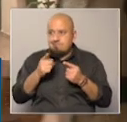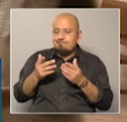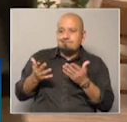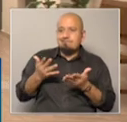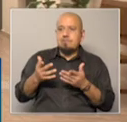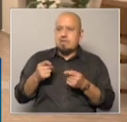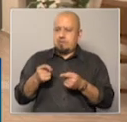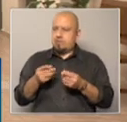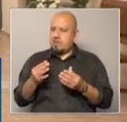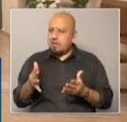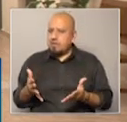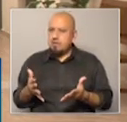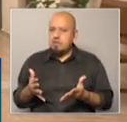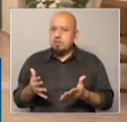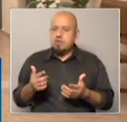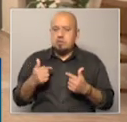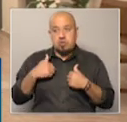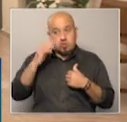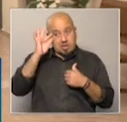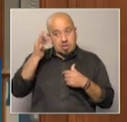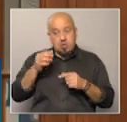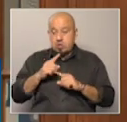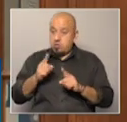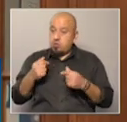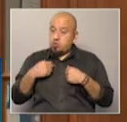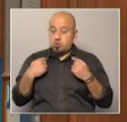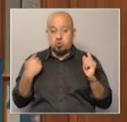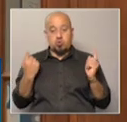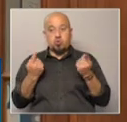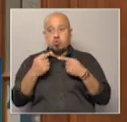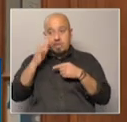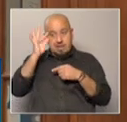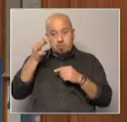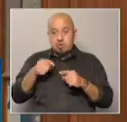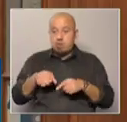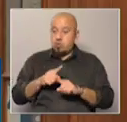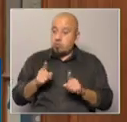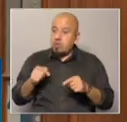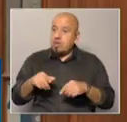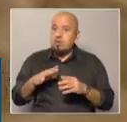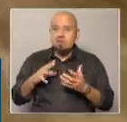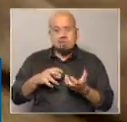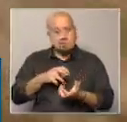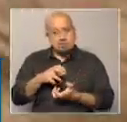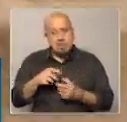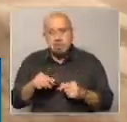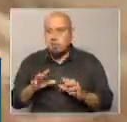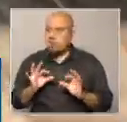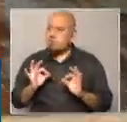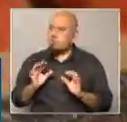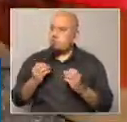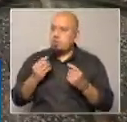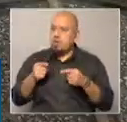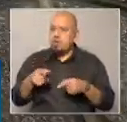excepción? Yo creo que no, nosotros creemos que no. Y creemos que esto es dramático. ¿Por qué esto es delicado? Porque en